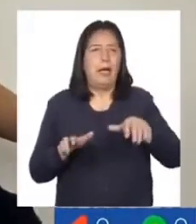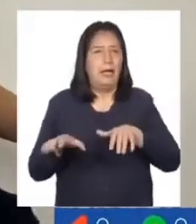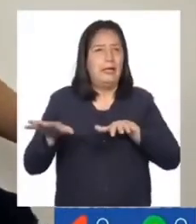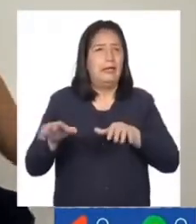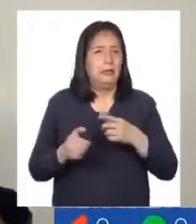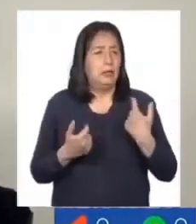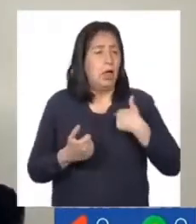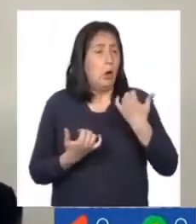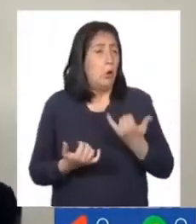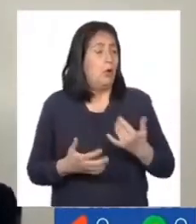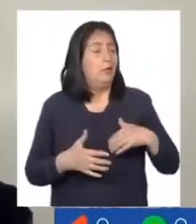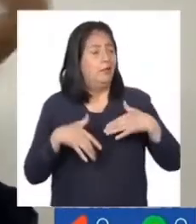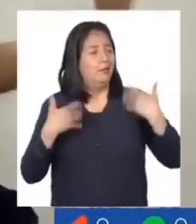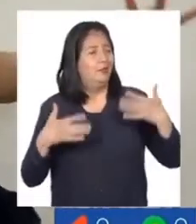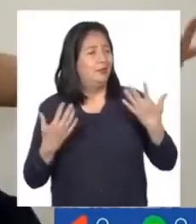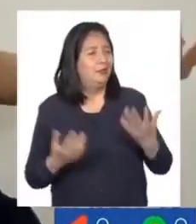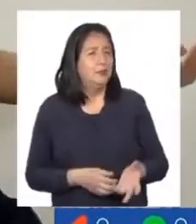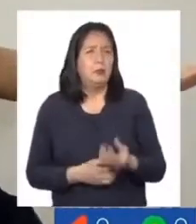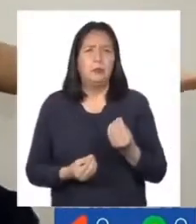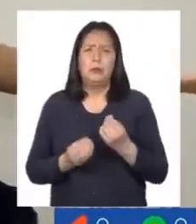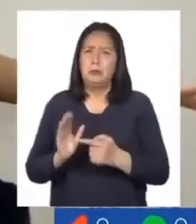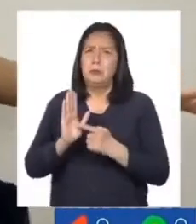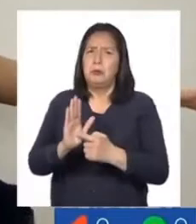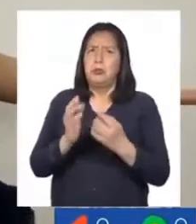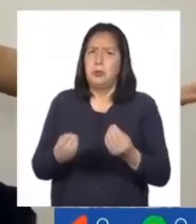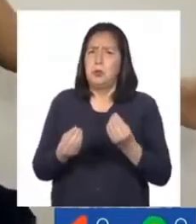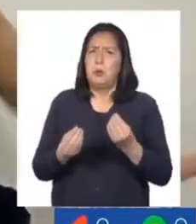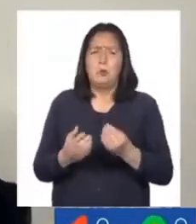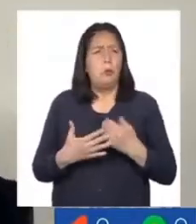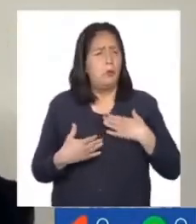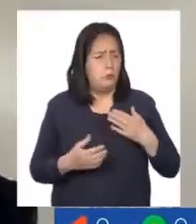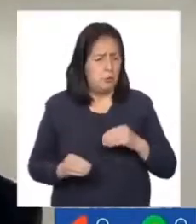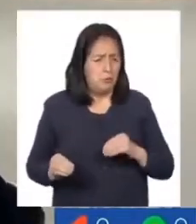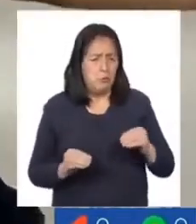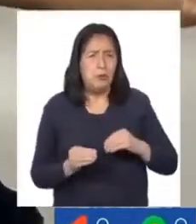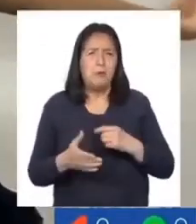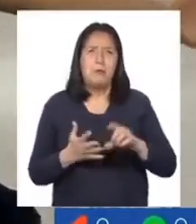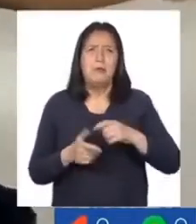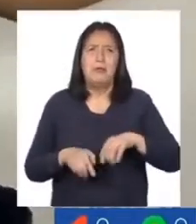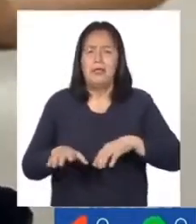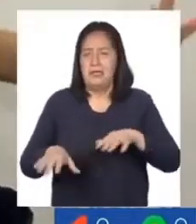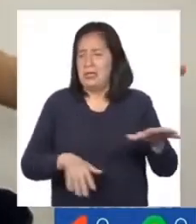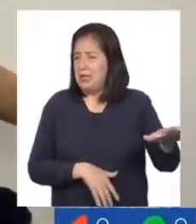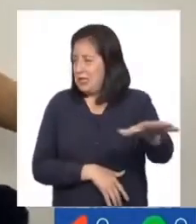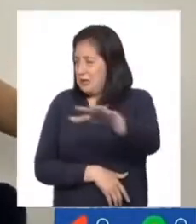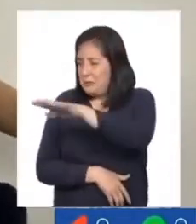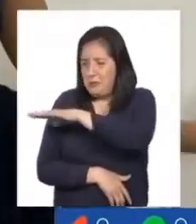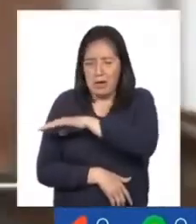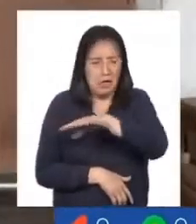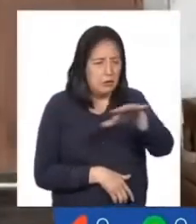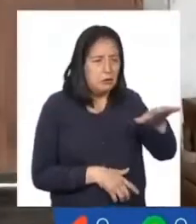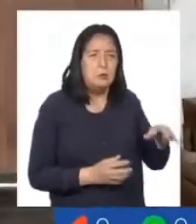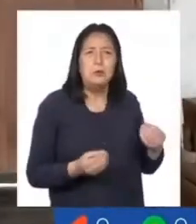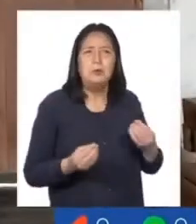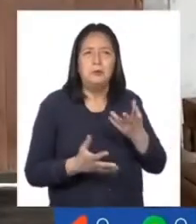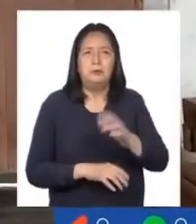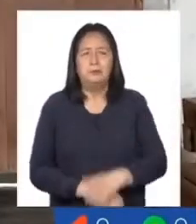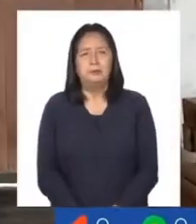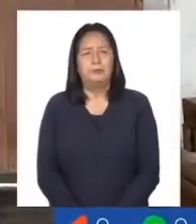muy contenta porque les mostraré cómo a través de mis movimientos exploro el espacio que tengo a mi alrededor.